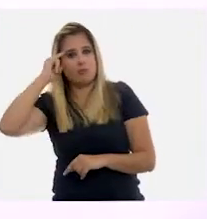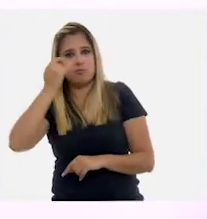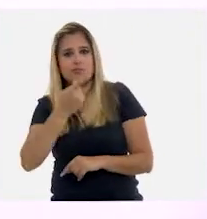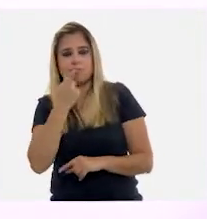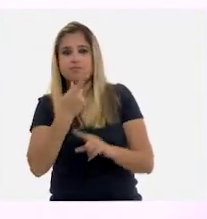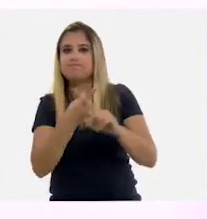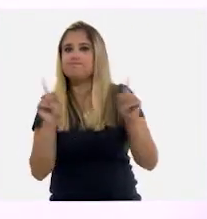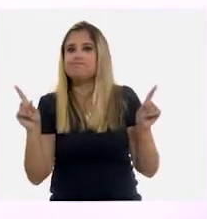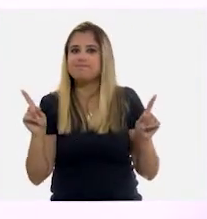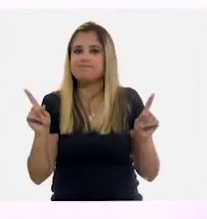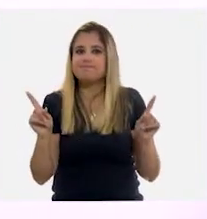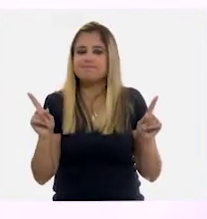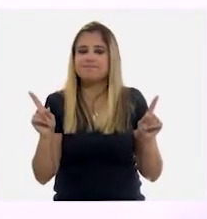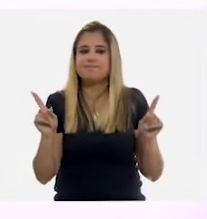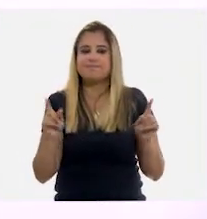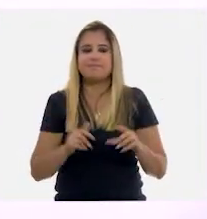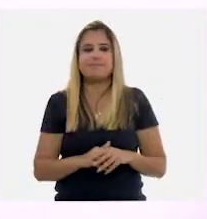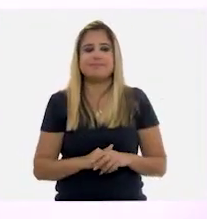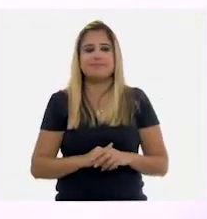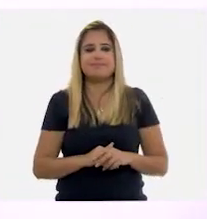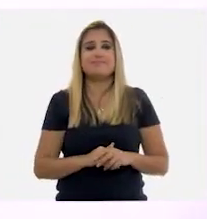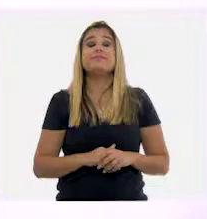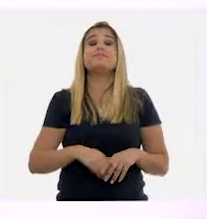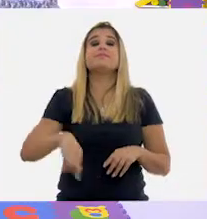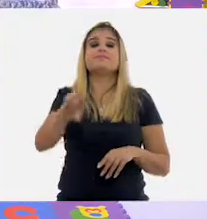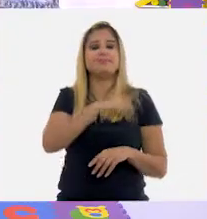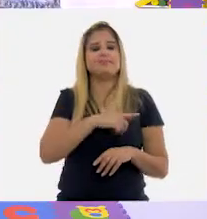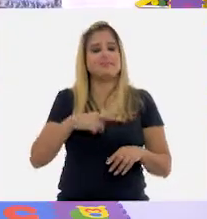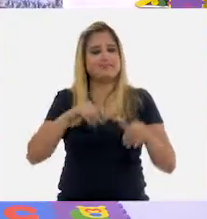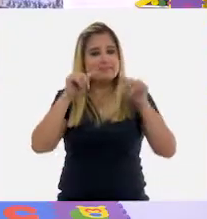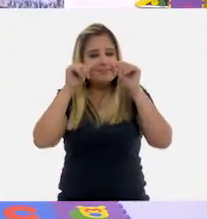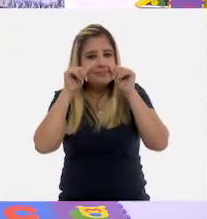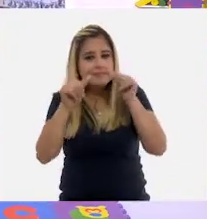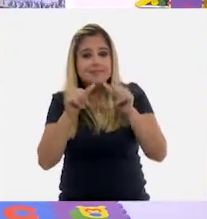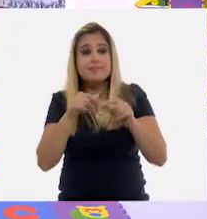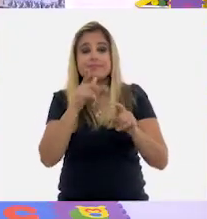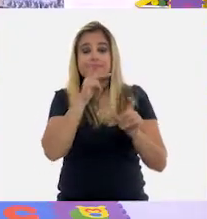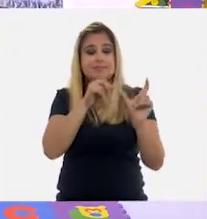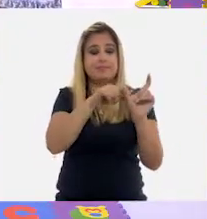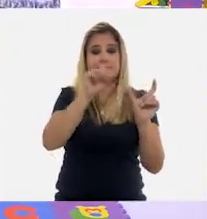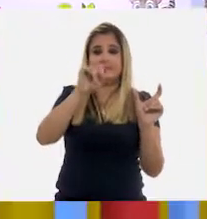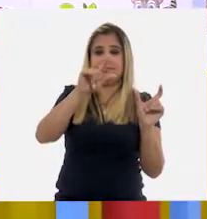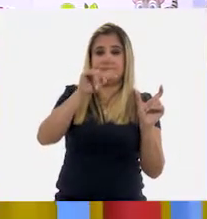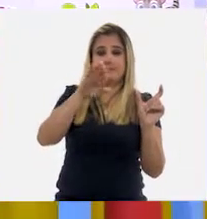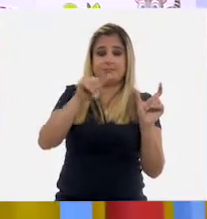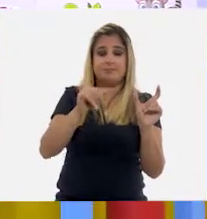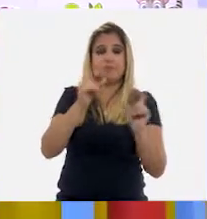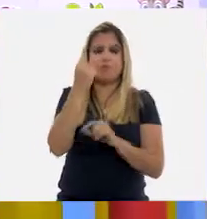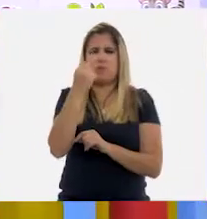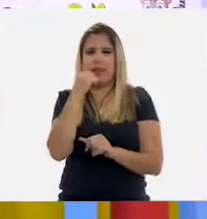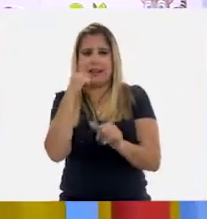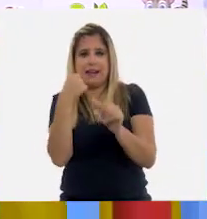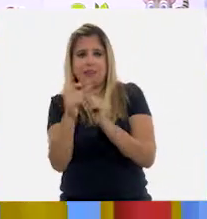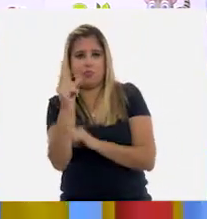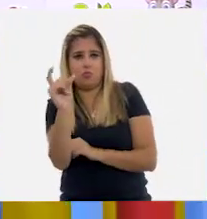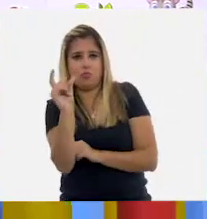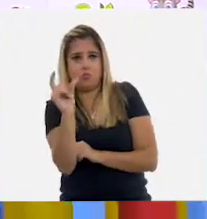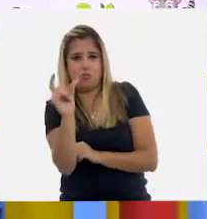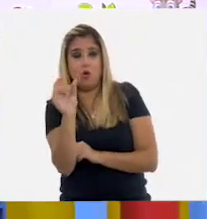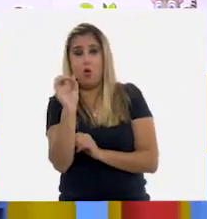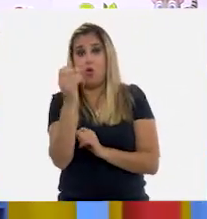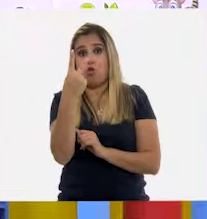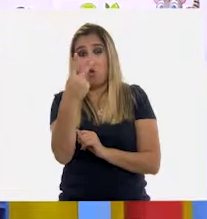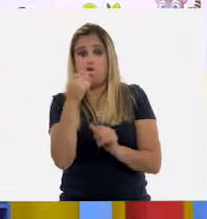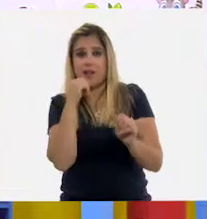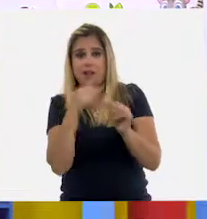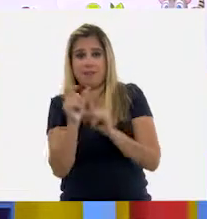con el español. ¿Sí? Entonces hay que tener mucha atención porque las sílabas pueden ser solo una letra, pueden ser